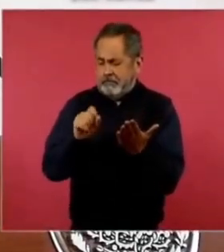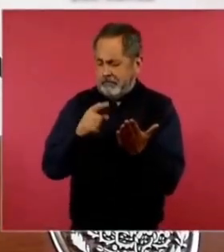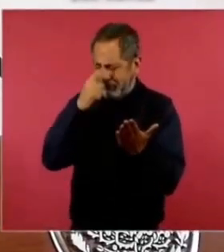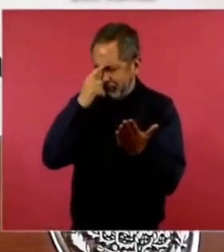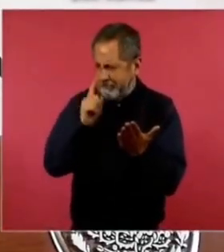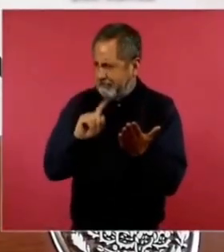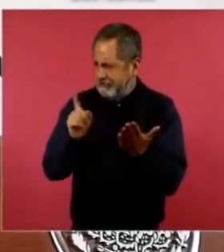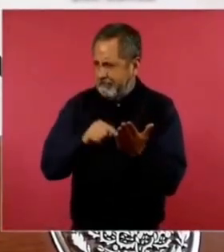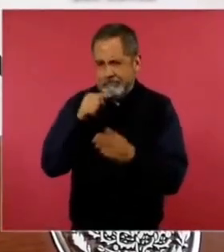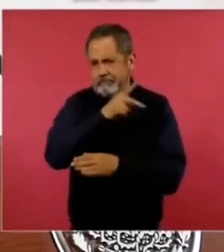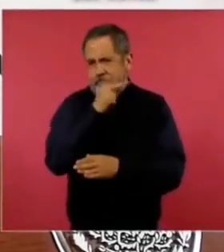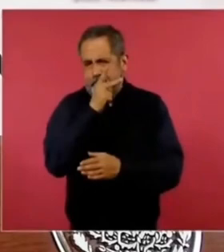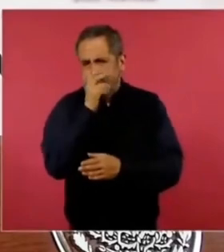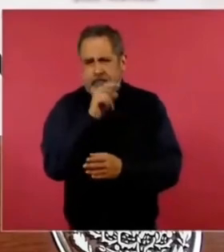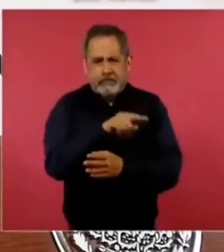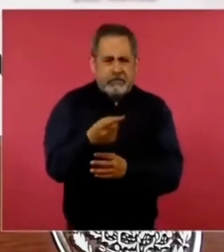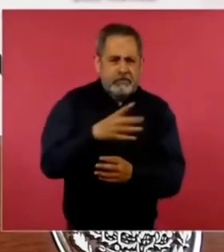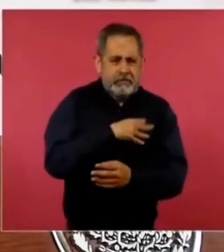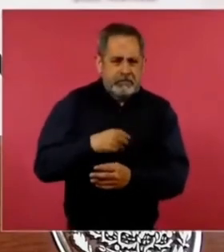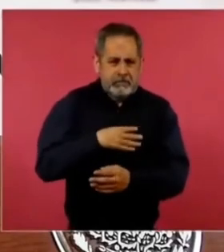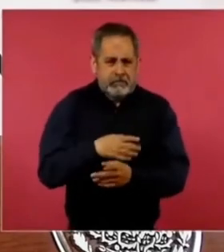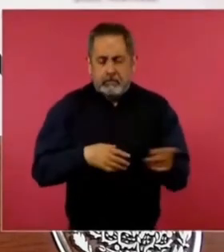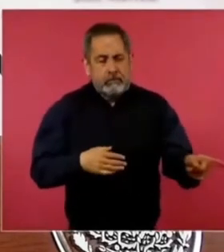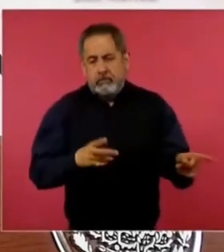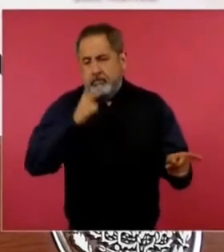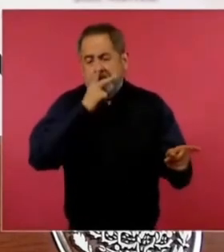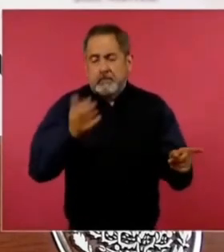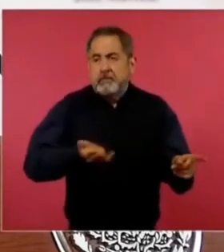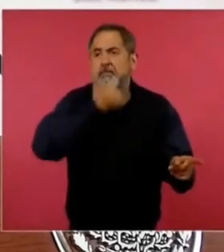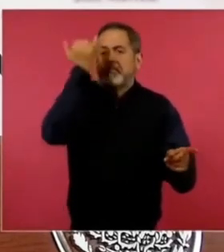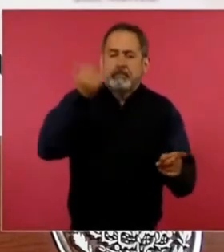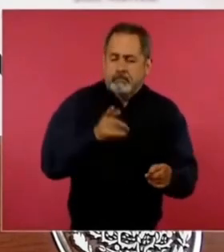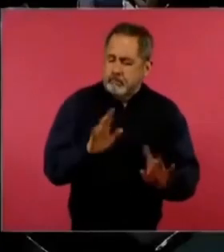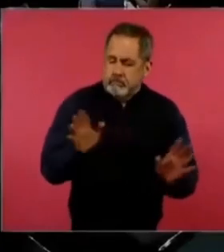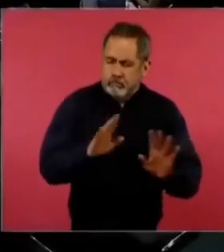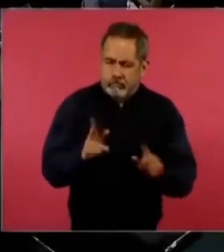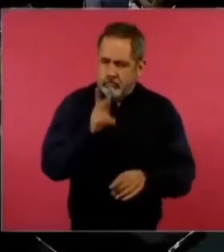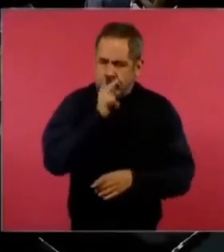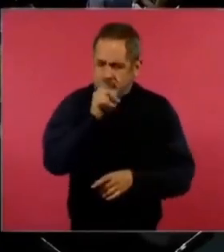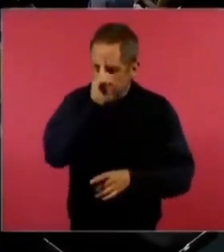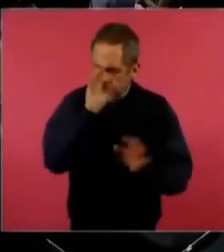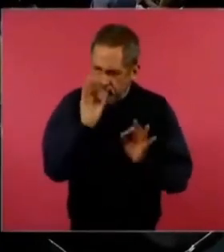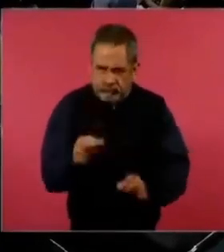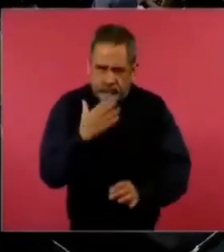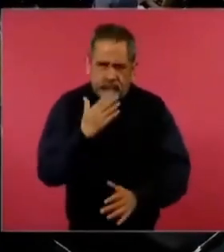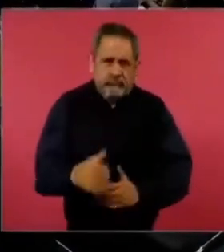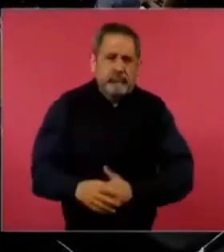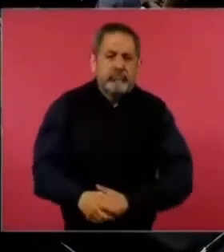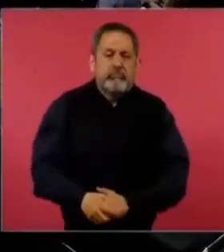no podía el papá cometer un error así. Esto.